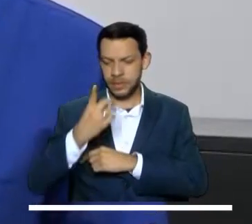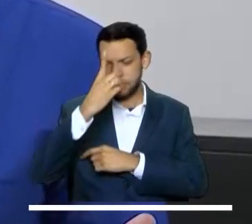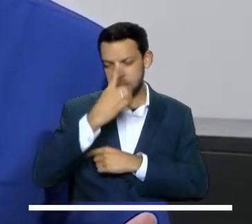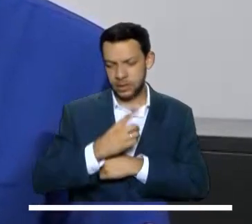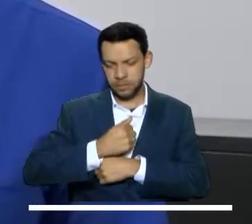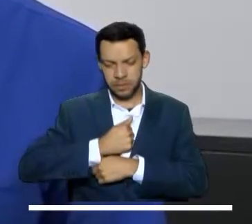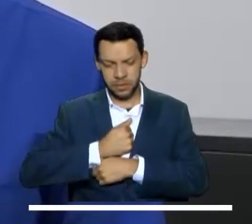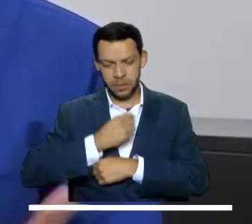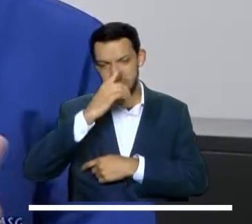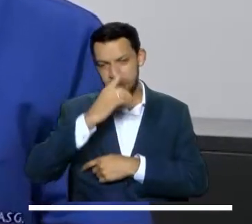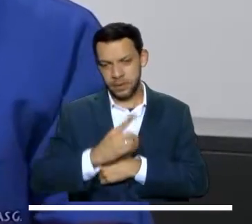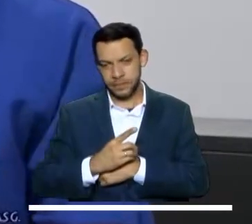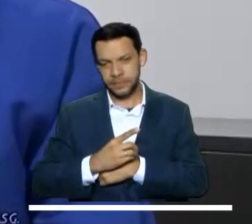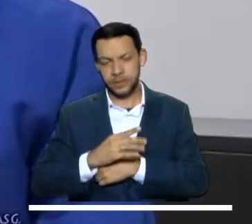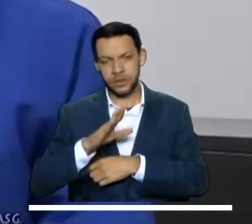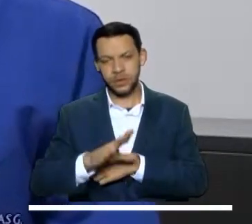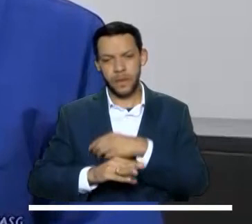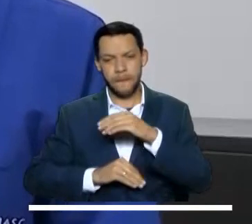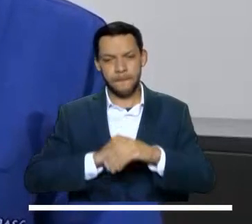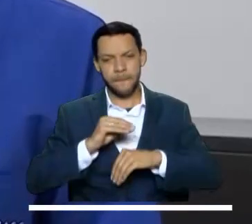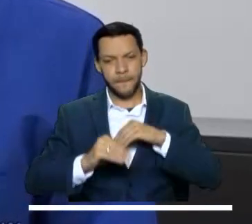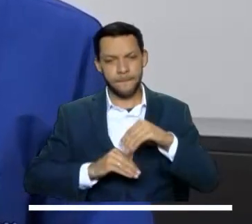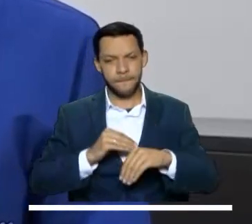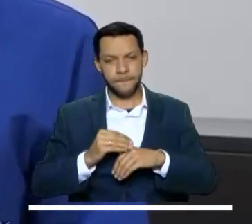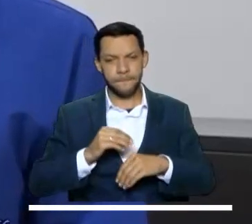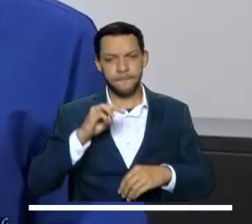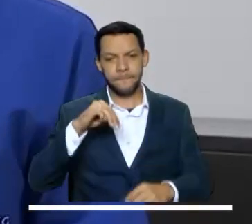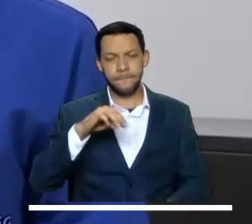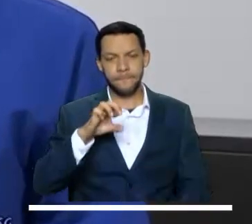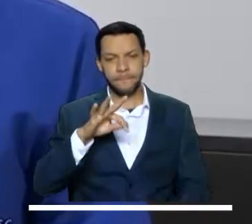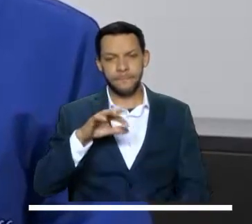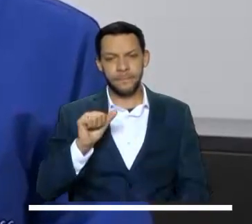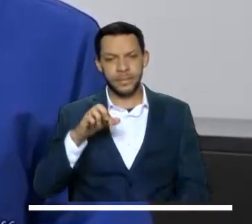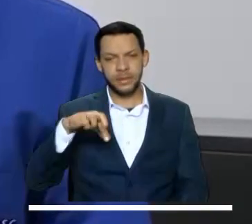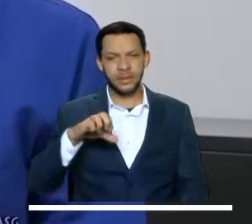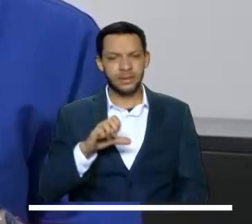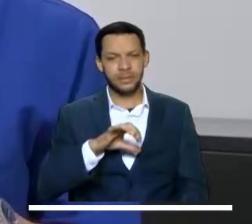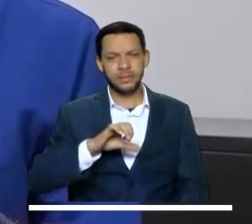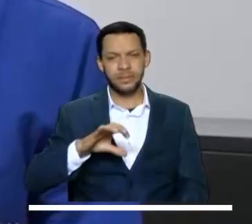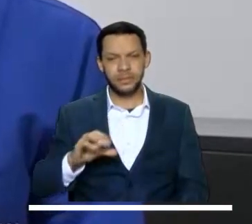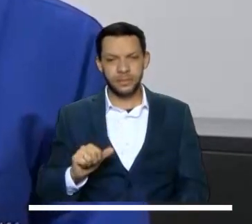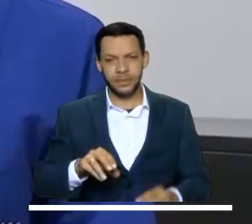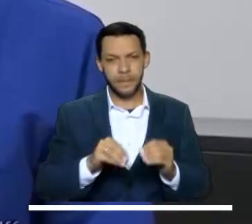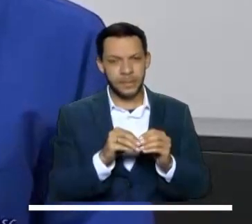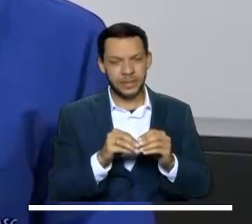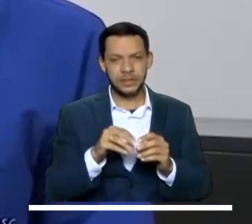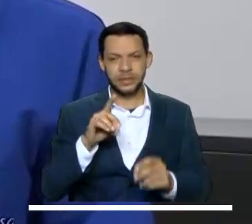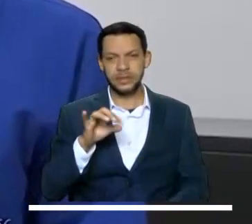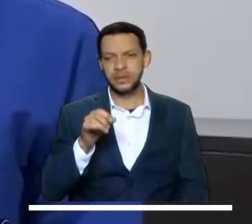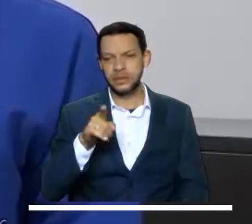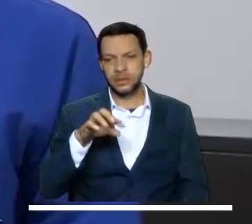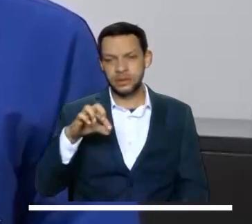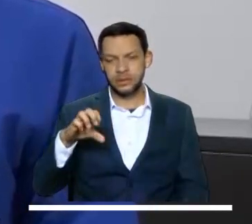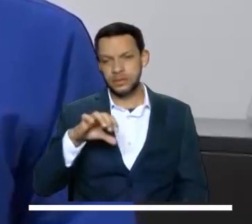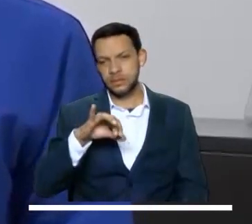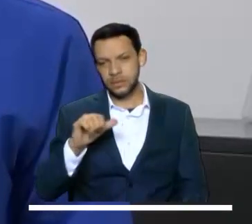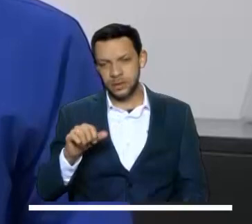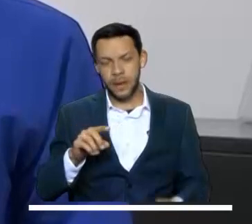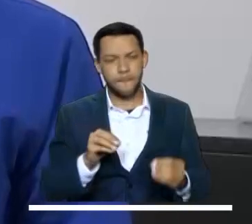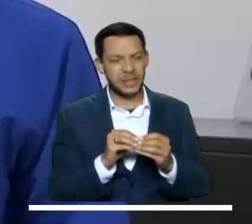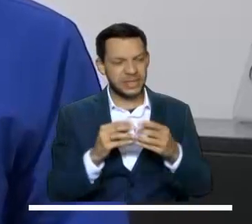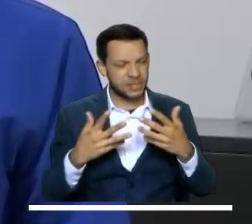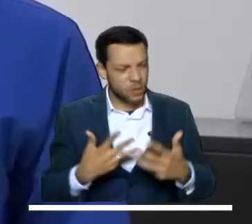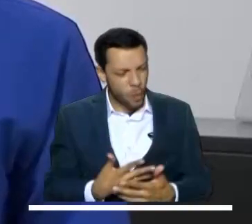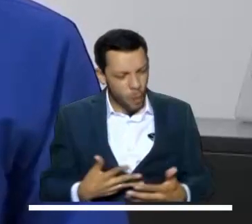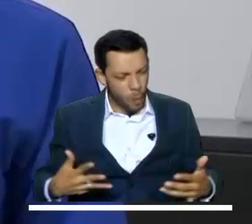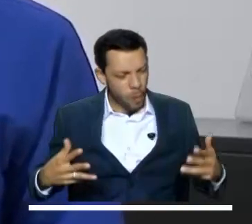sobre todo lo que es metaplasia y displasia. Ya hoy día los endoscopios modernos nos permiten evaluar la calidad del tejido y ayudarnos a